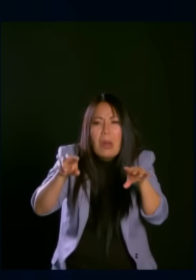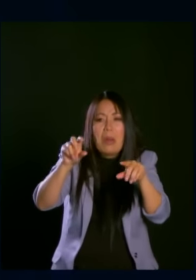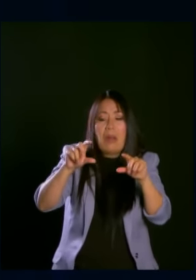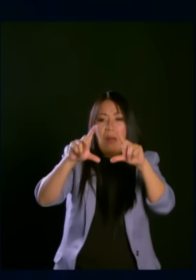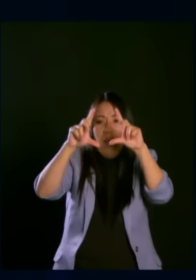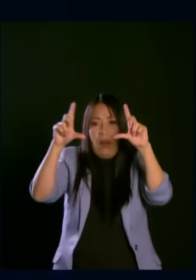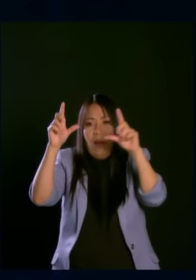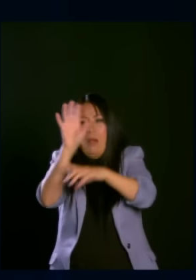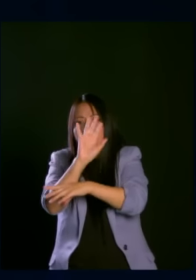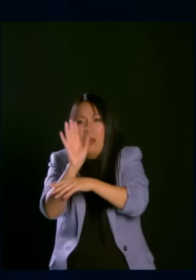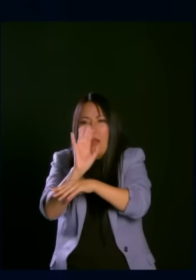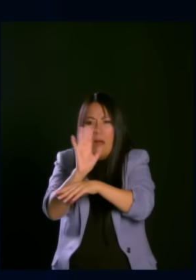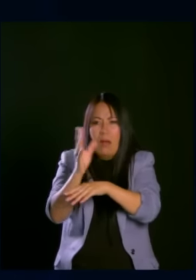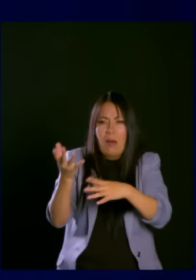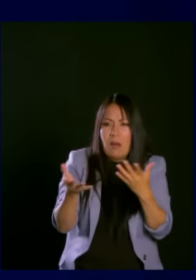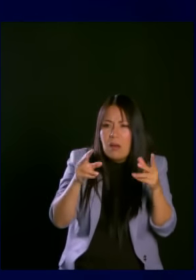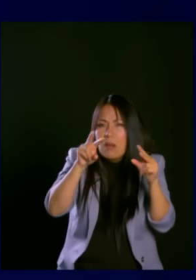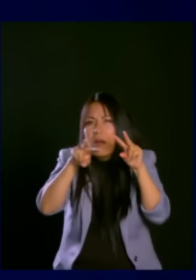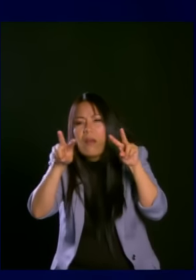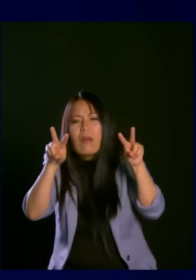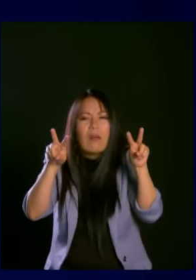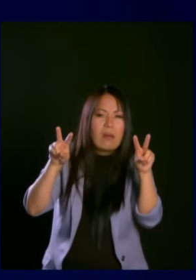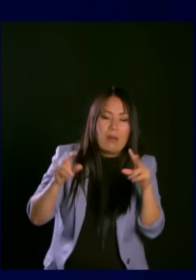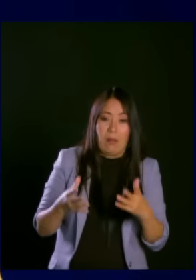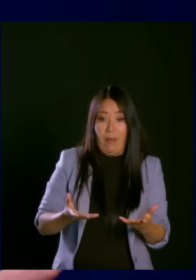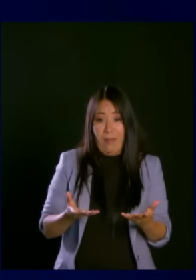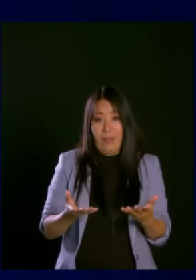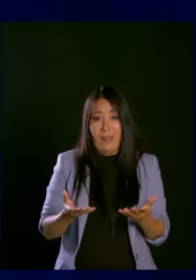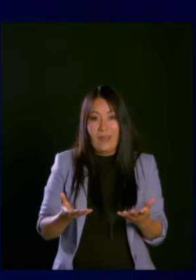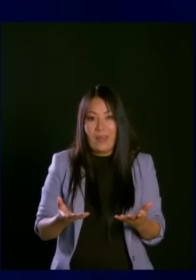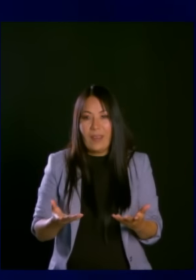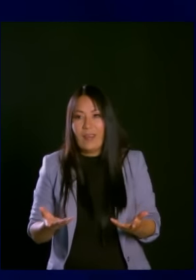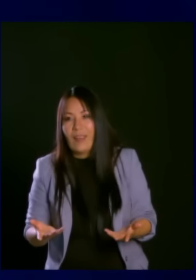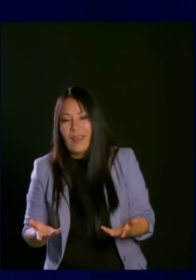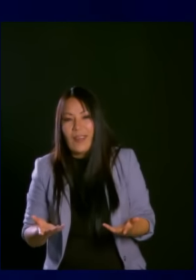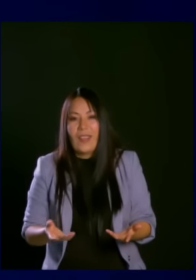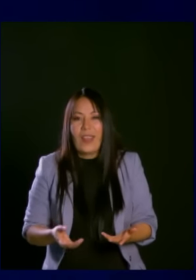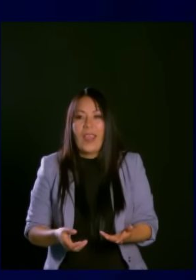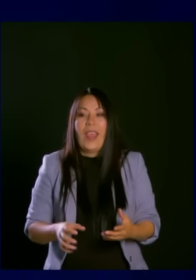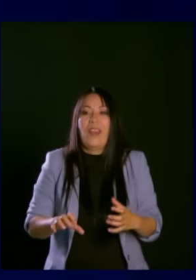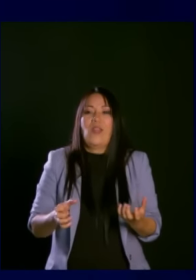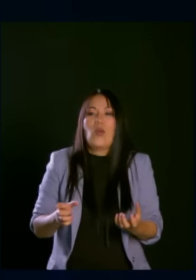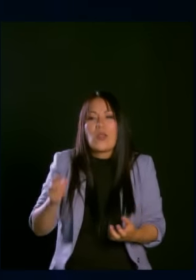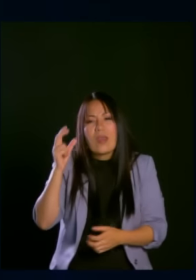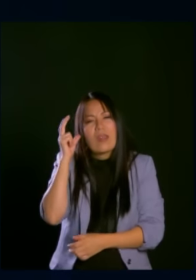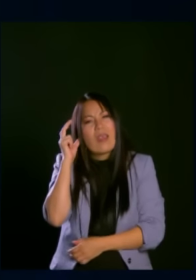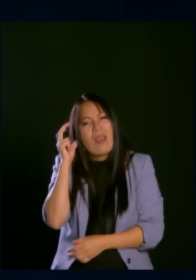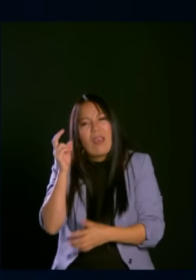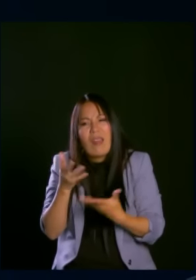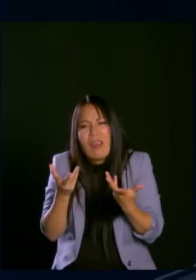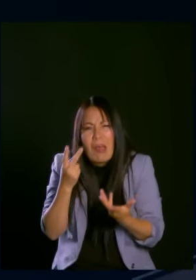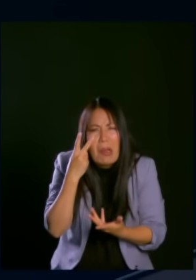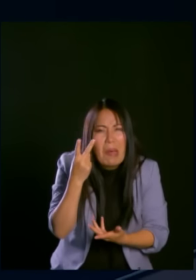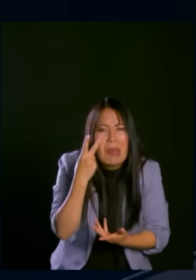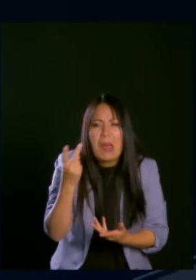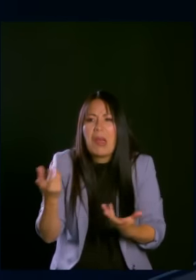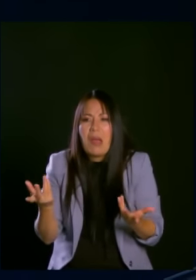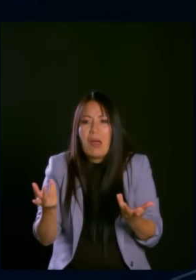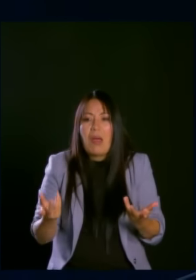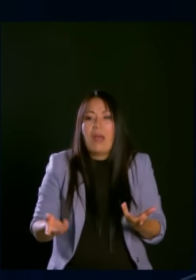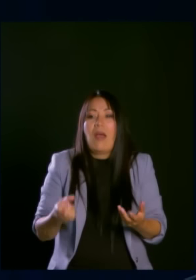anillo 5 dicen, alguien nos estará hablando. ¿Verdad? ¿Será nuestra conciencia o qué? Entonces había que hacer eso. Más sonido,